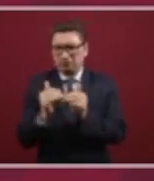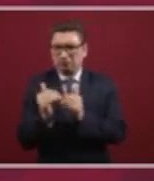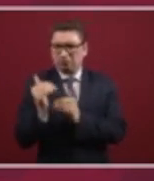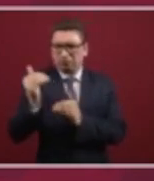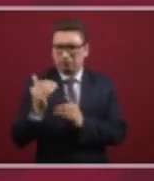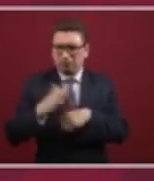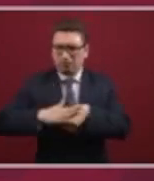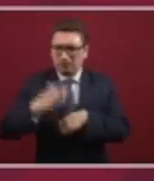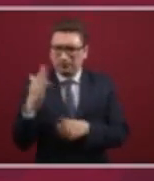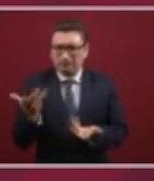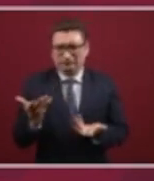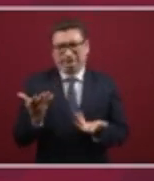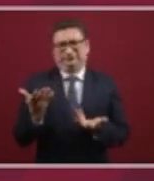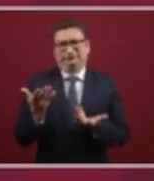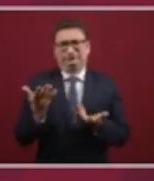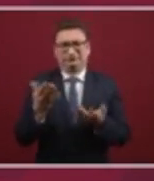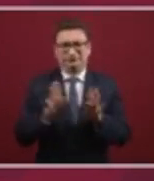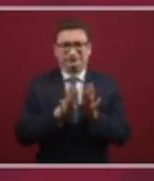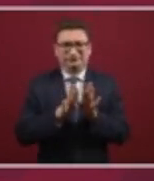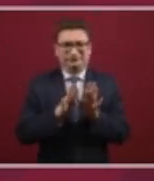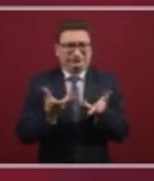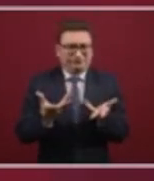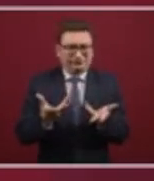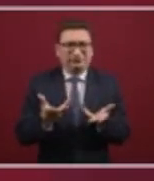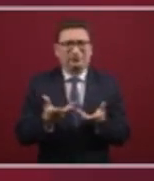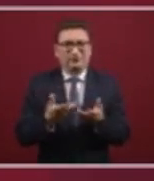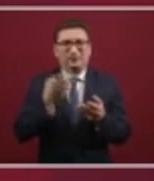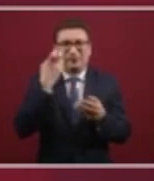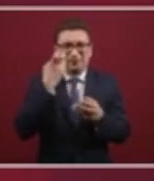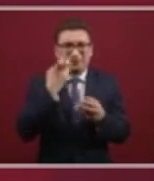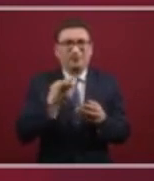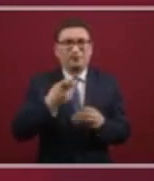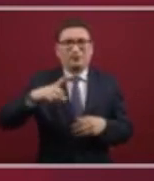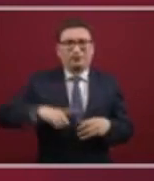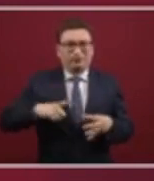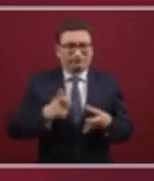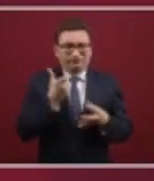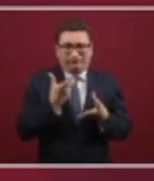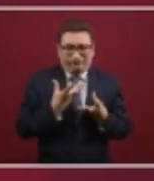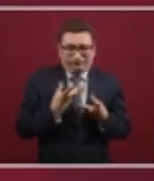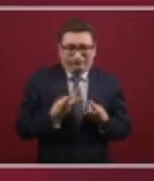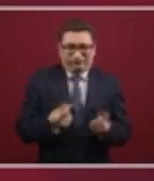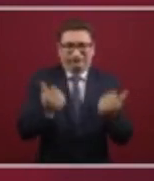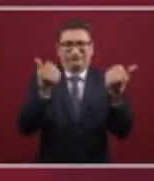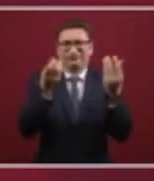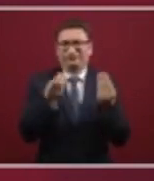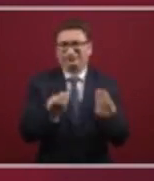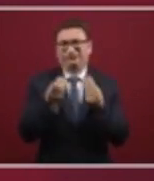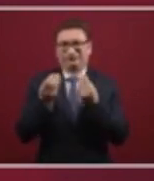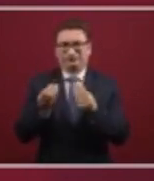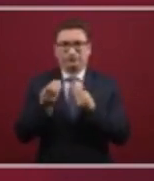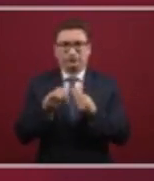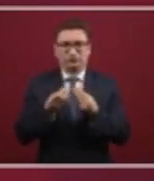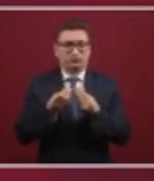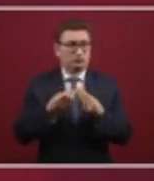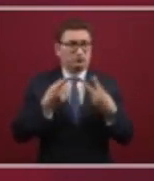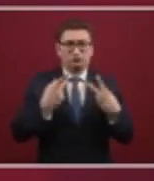Entonces creció muchísimo el gasto corriente. No creció la